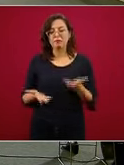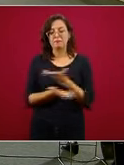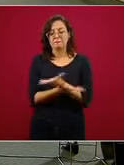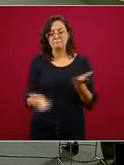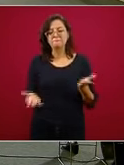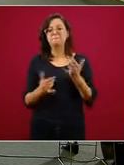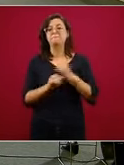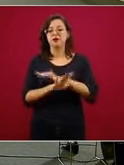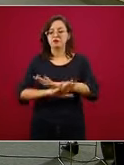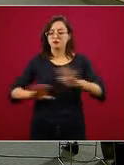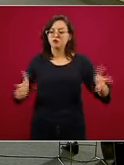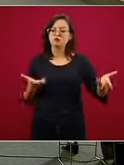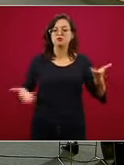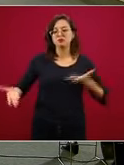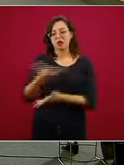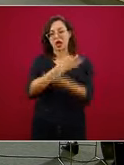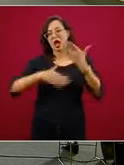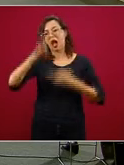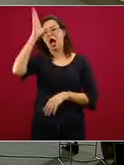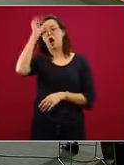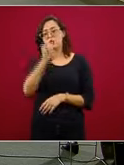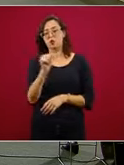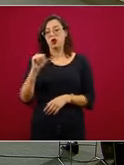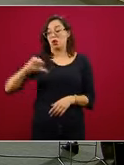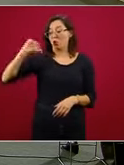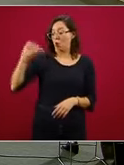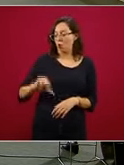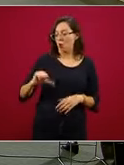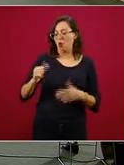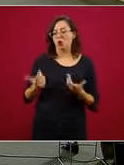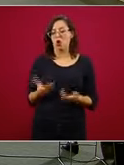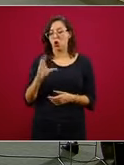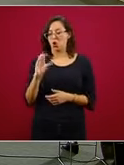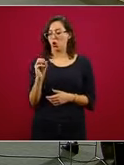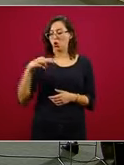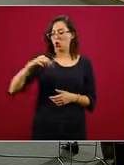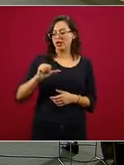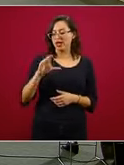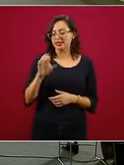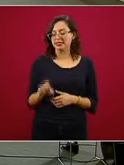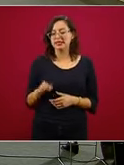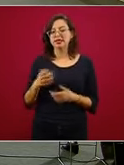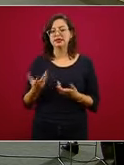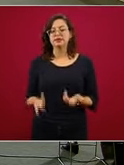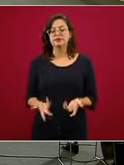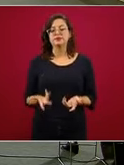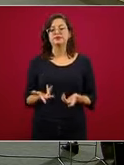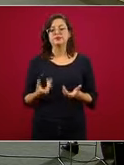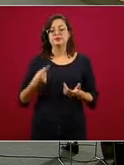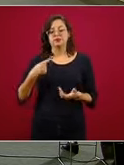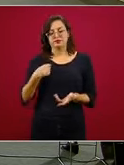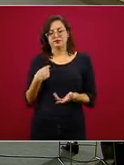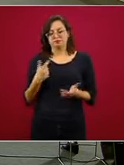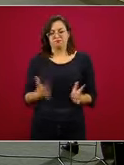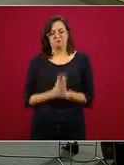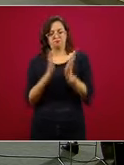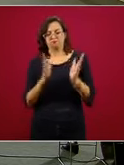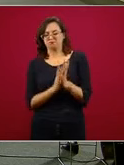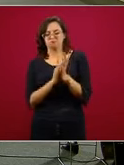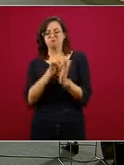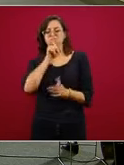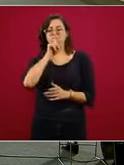comunicar este acuerdo que tuvimos hoy o que se tuvo en el CONASA. Yo no soy participante del Consejo,